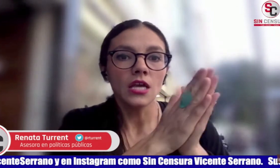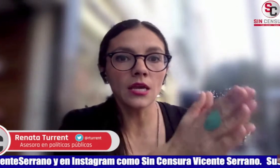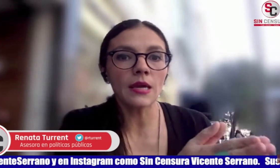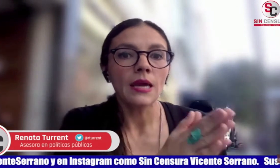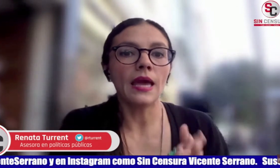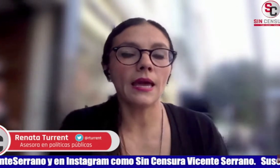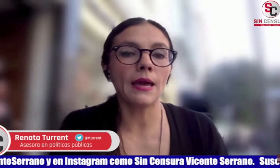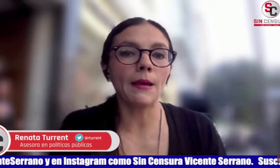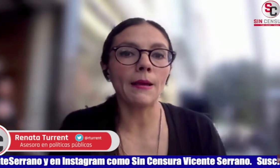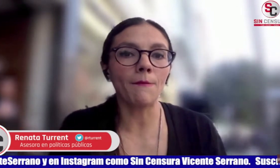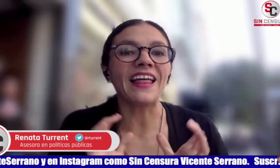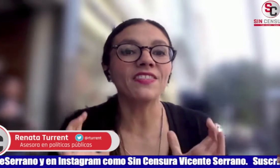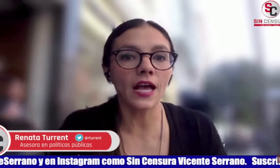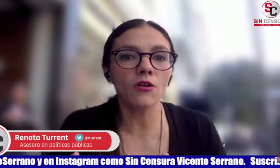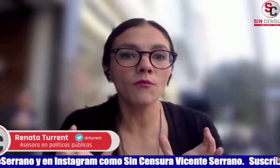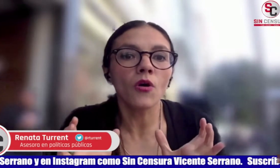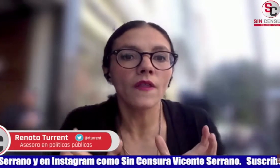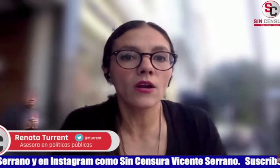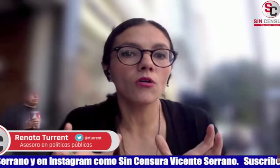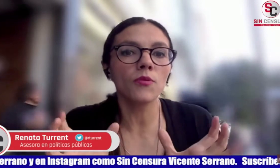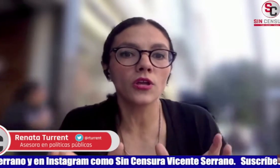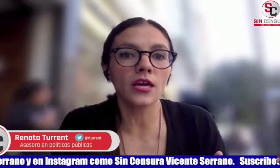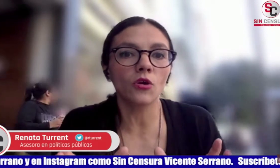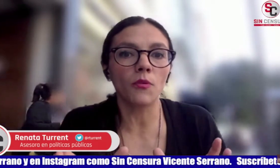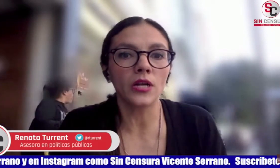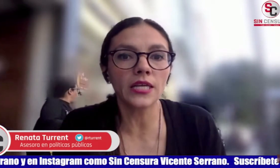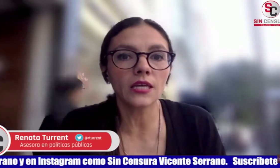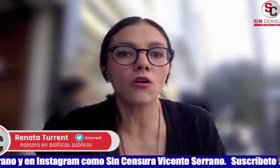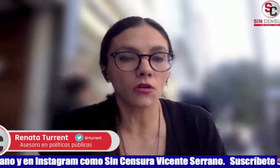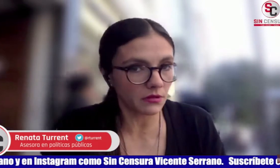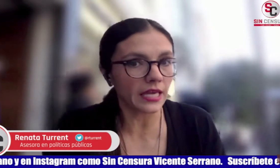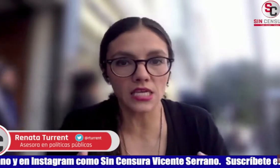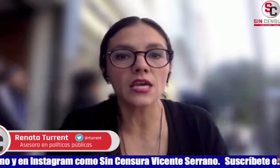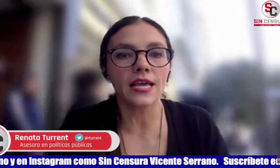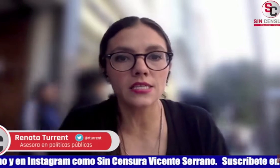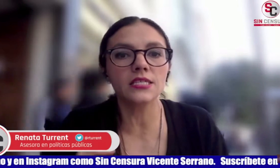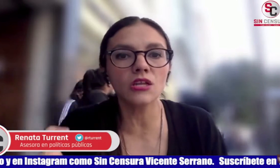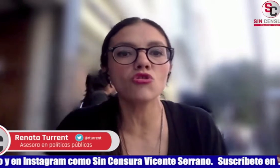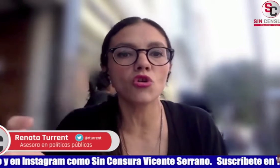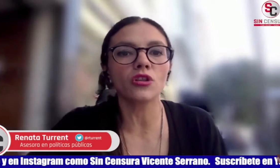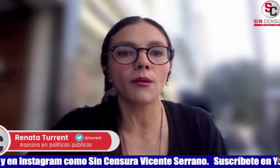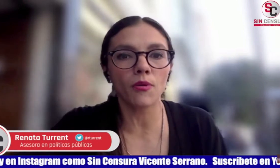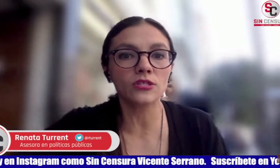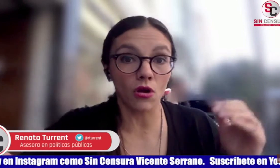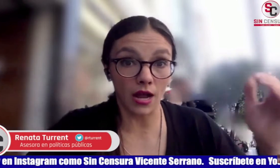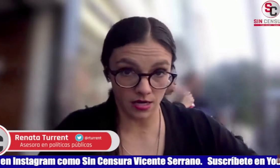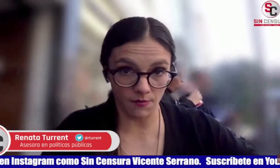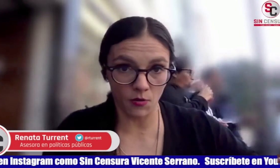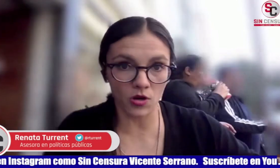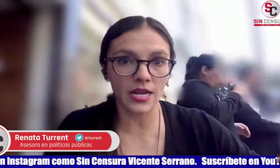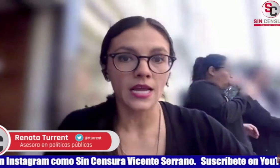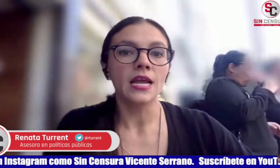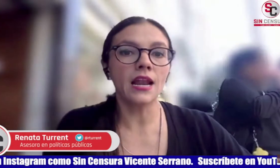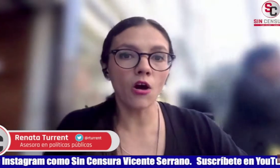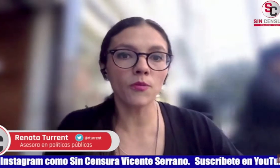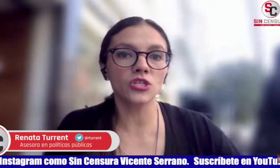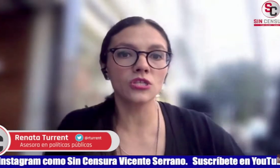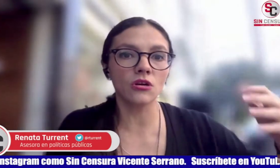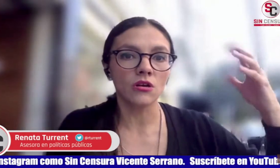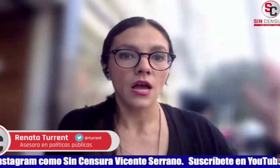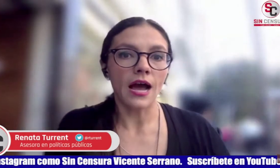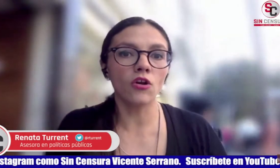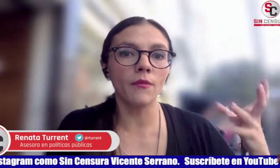internos y plantear un modelo, un proyecto político que sí es distinto y contrapuesto al que propone